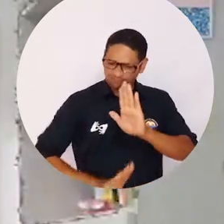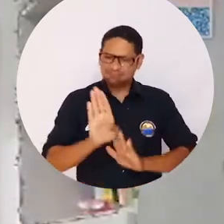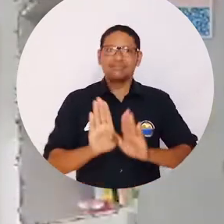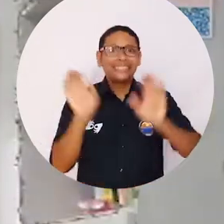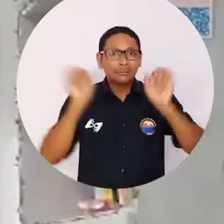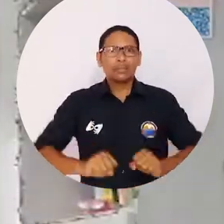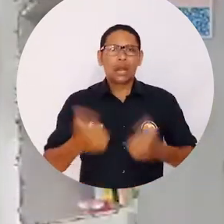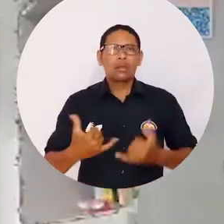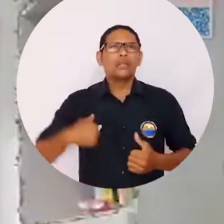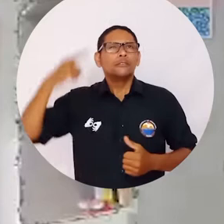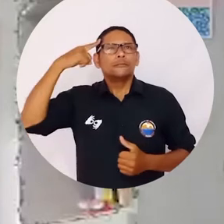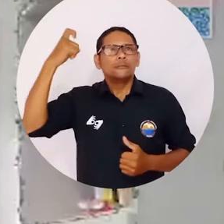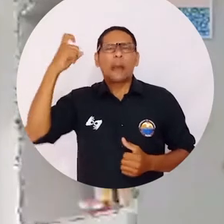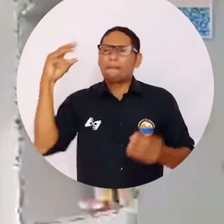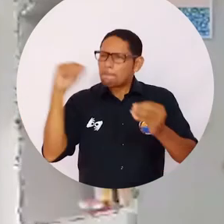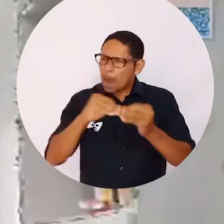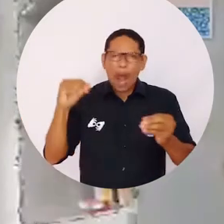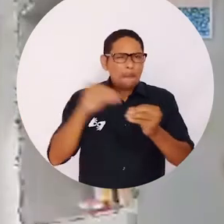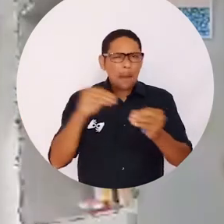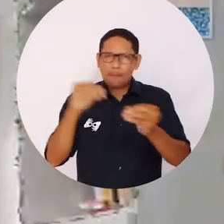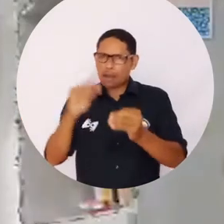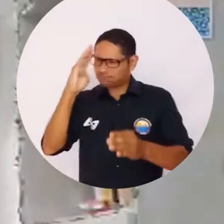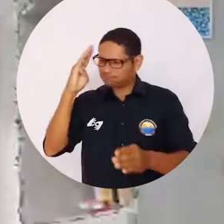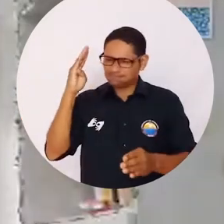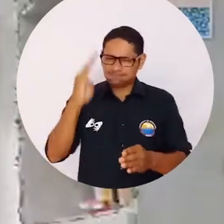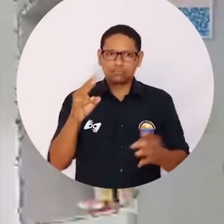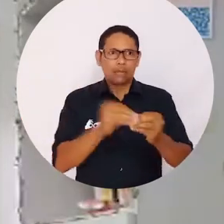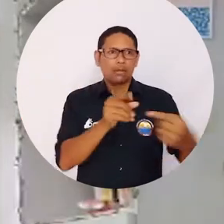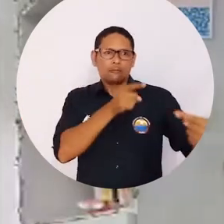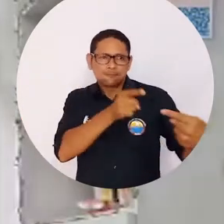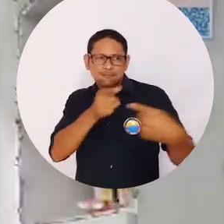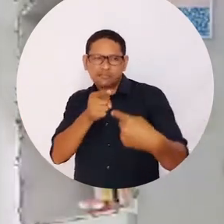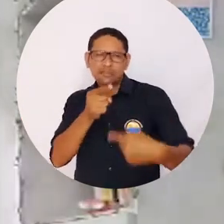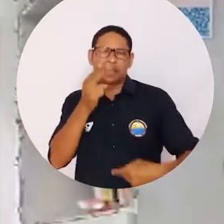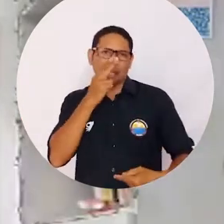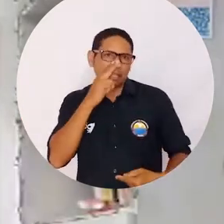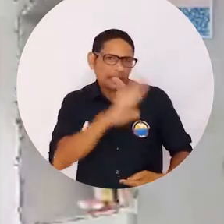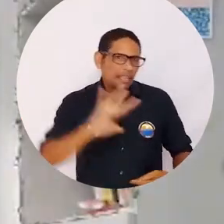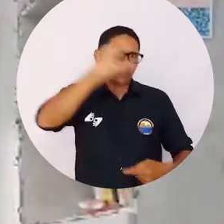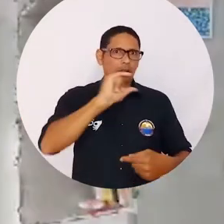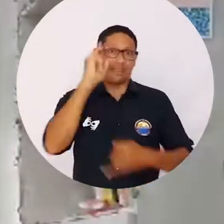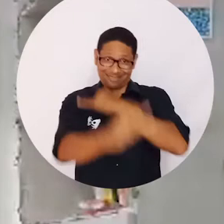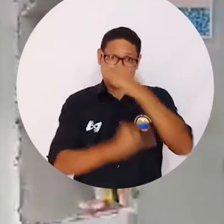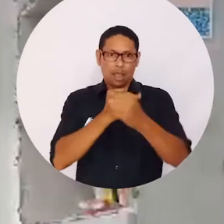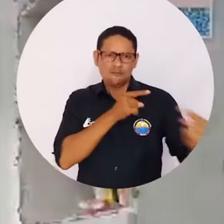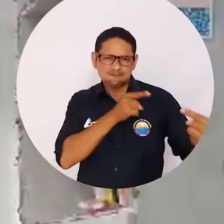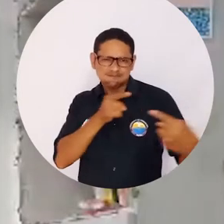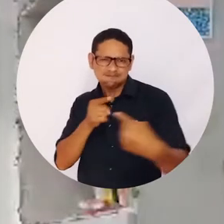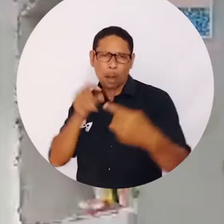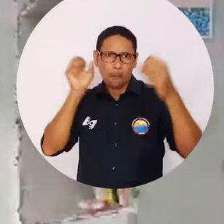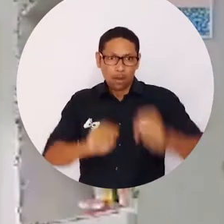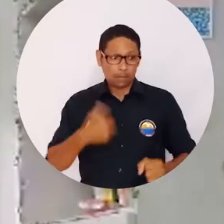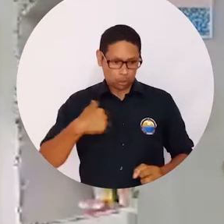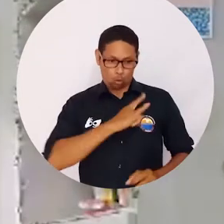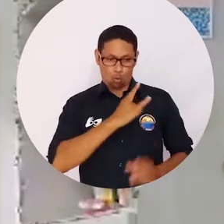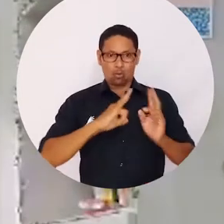y nuestra aspiración es seguir adelante, seguir encontrando otros eventos nacionales, internacionales, a los que podamos ir